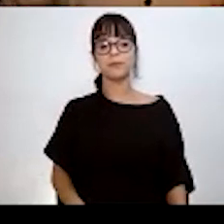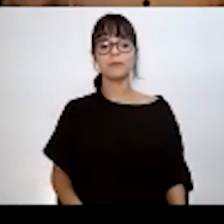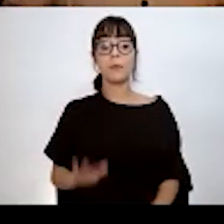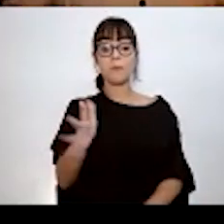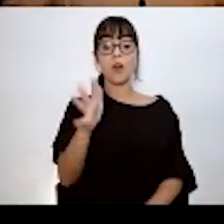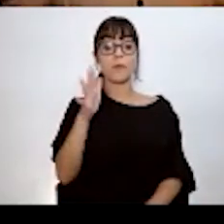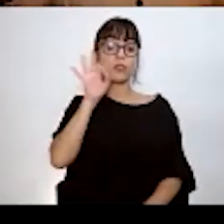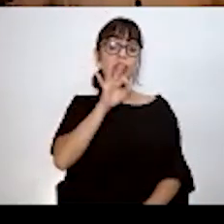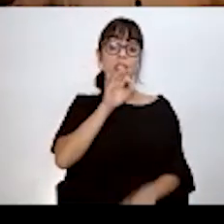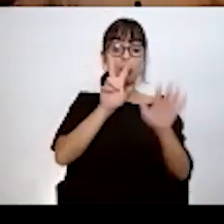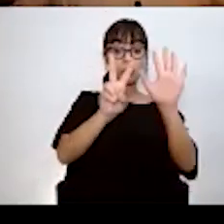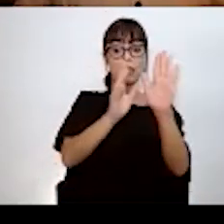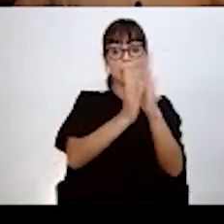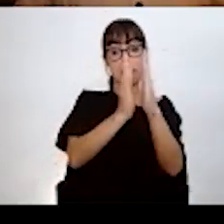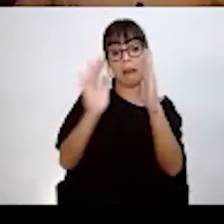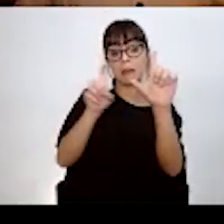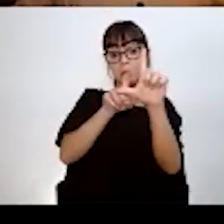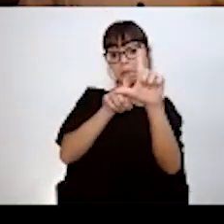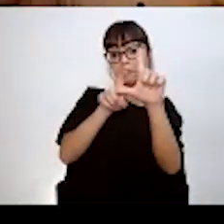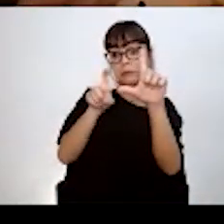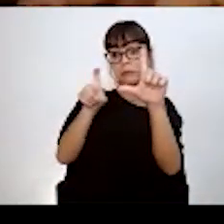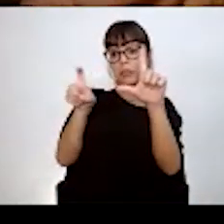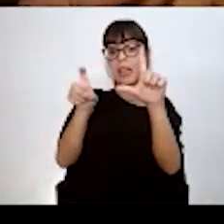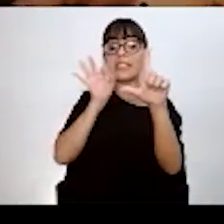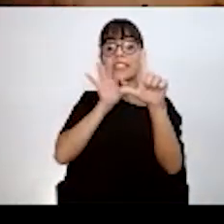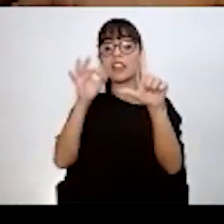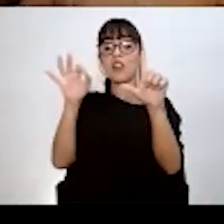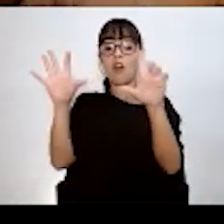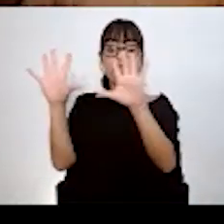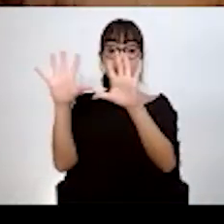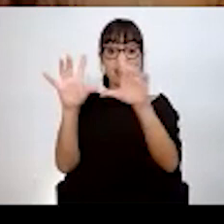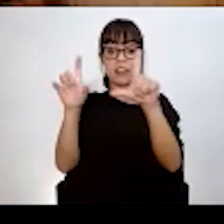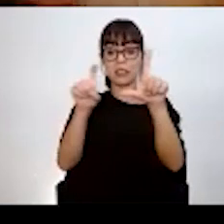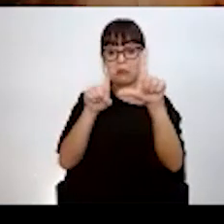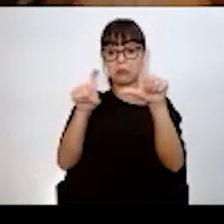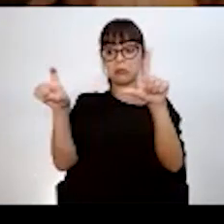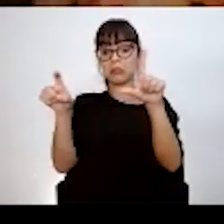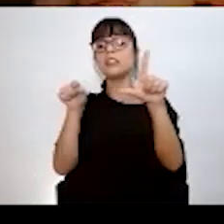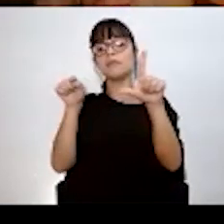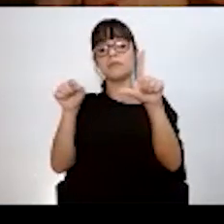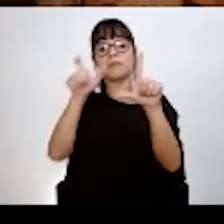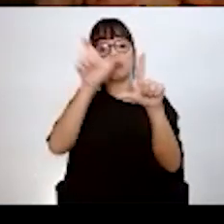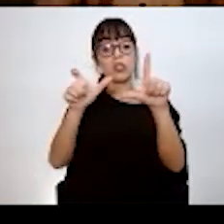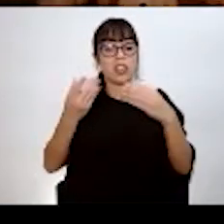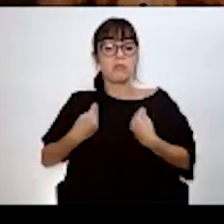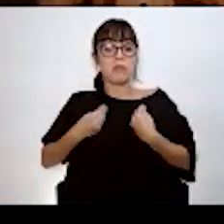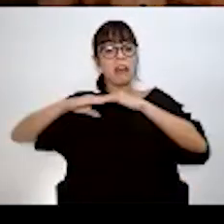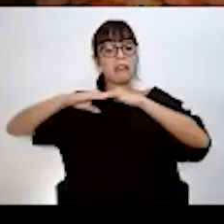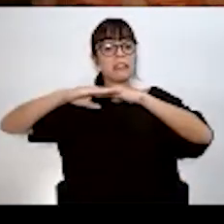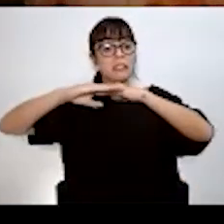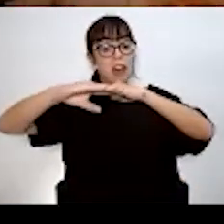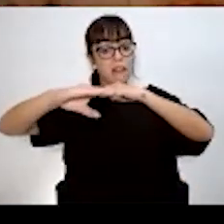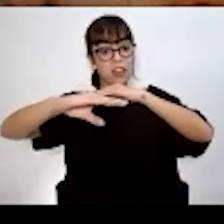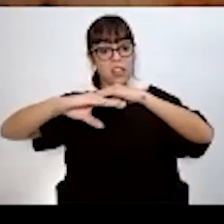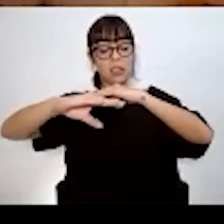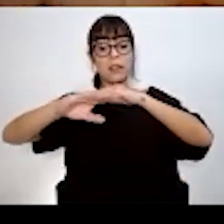y finales del siglo X, un periodo de estabilidad poblacional, pero un régimen demográfico bajo